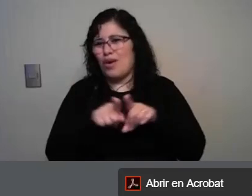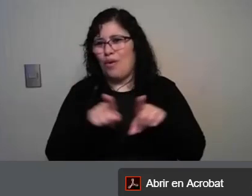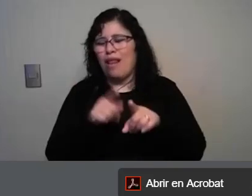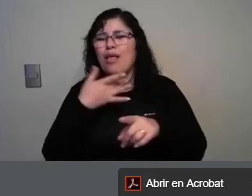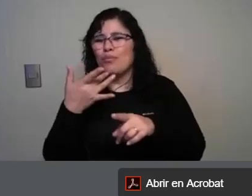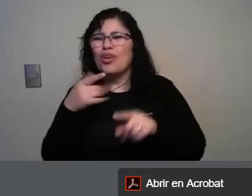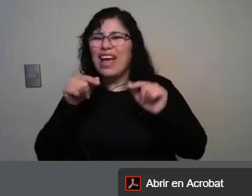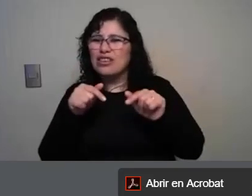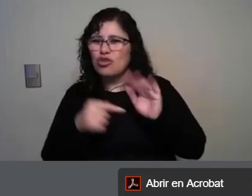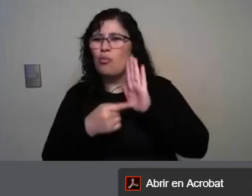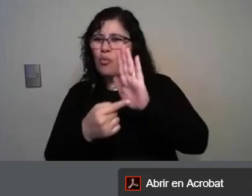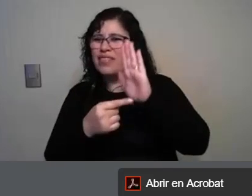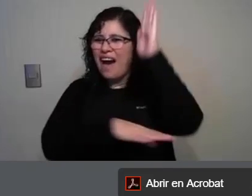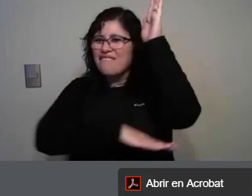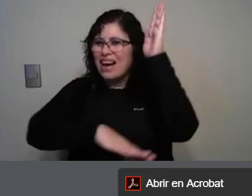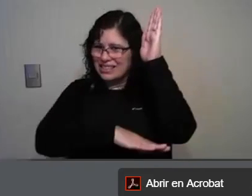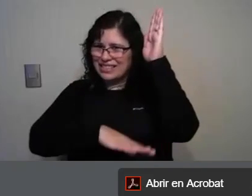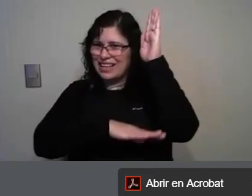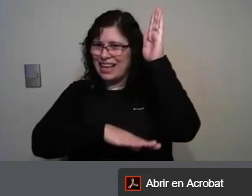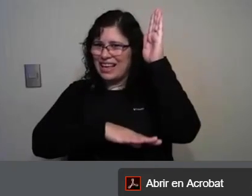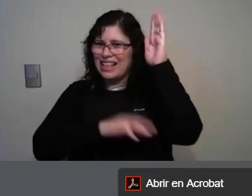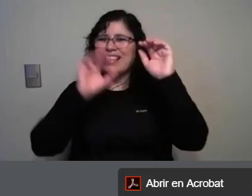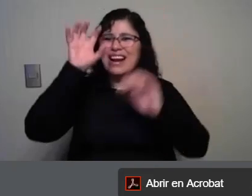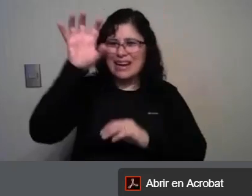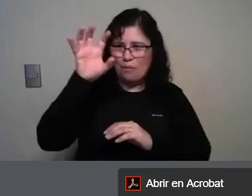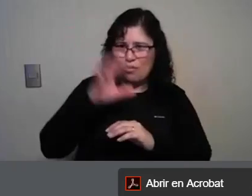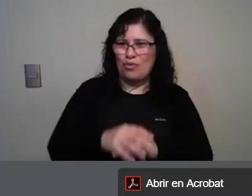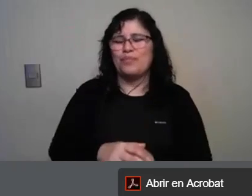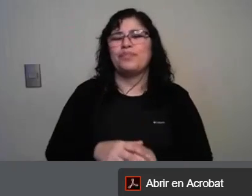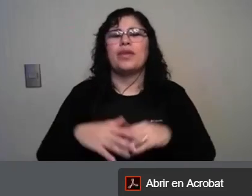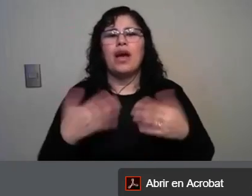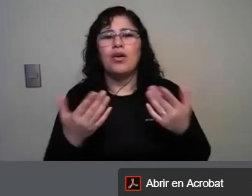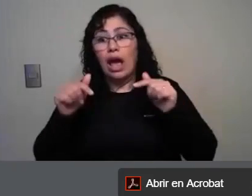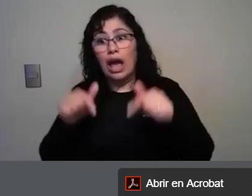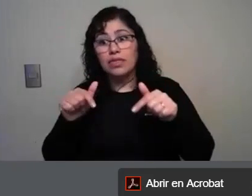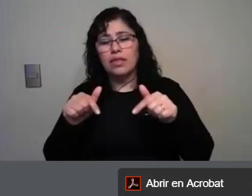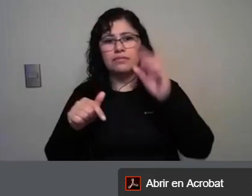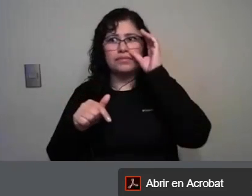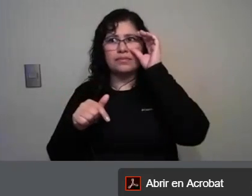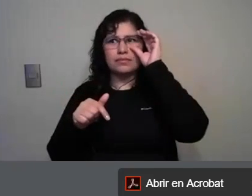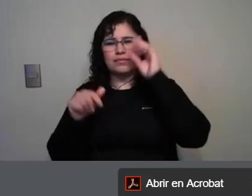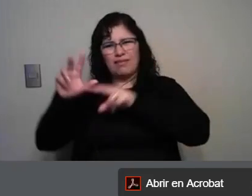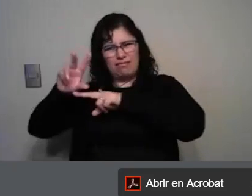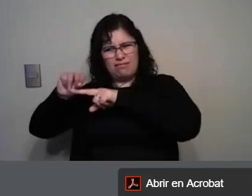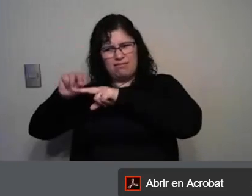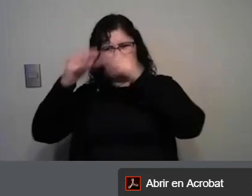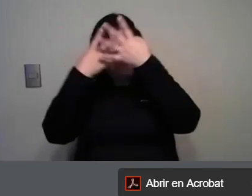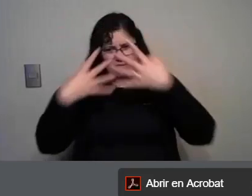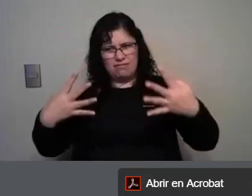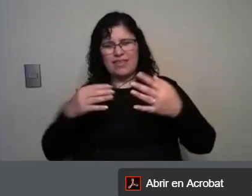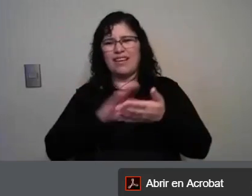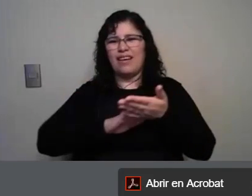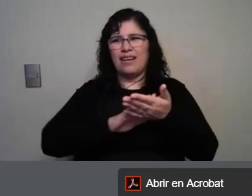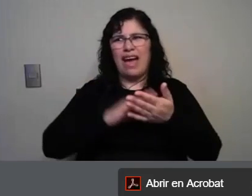Esta es una secuencia, esta es la cuarta asignatura, o bueno, en la malla antigua al menos, desde Biología 1,